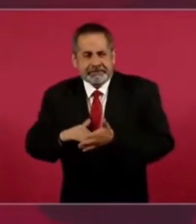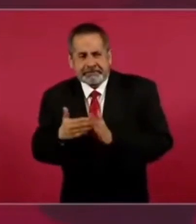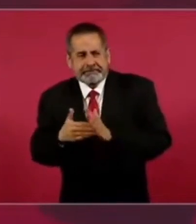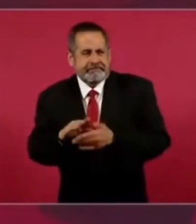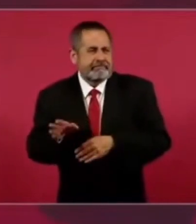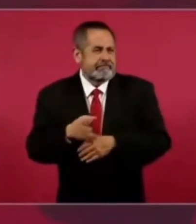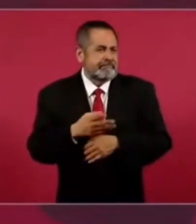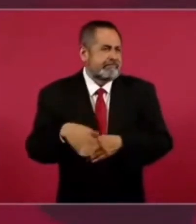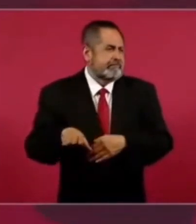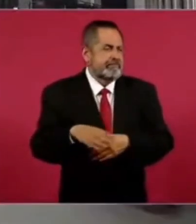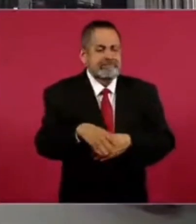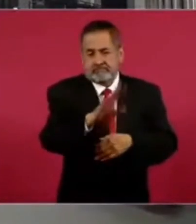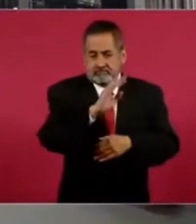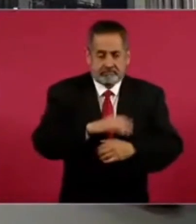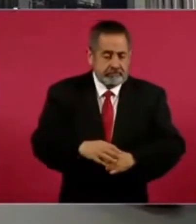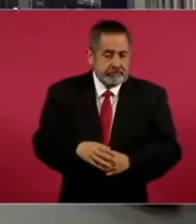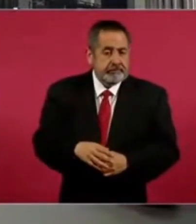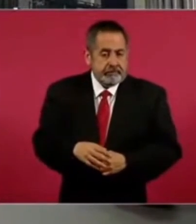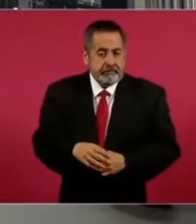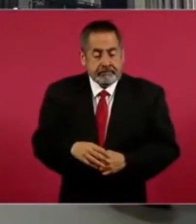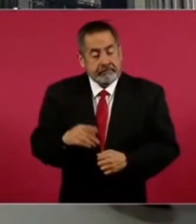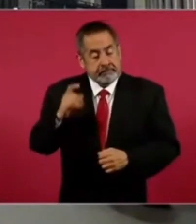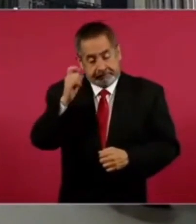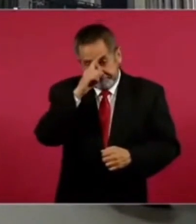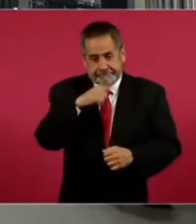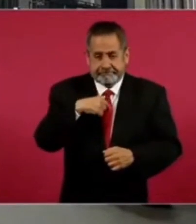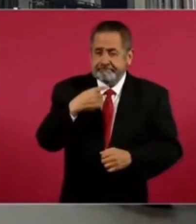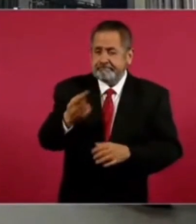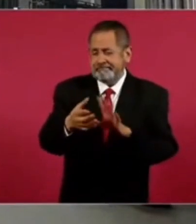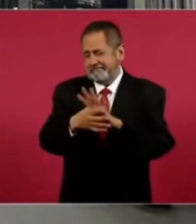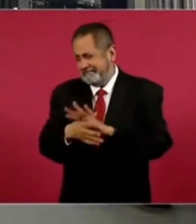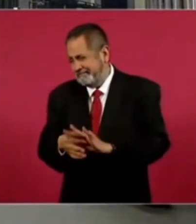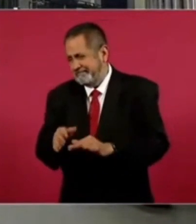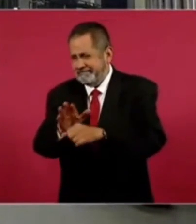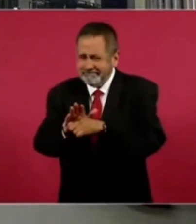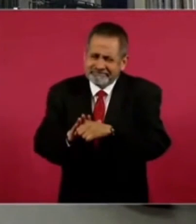Y cuesta trabajo convencer a la gente,